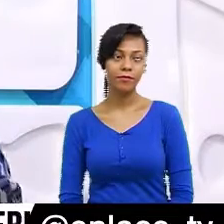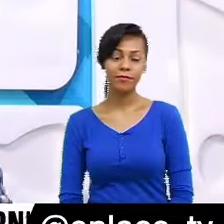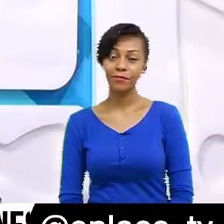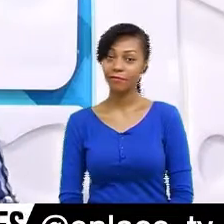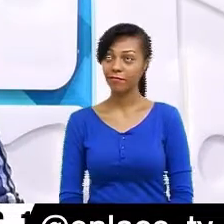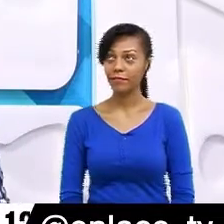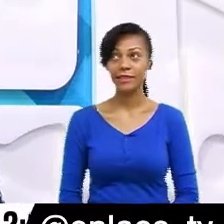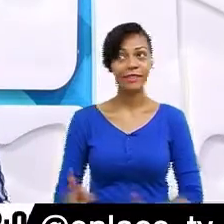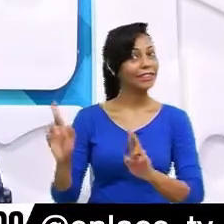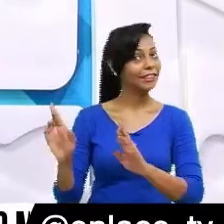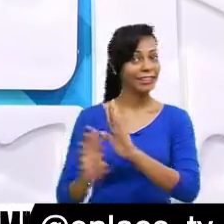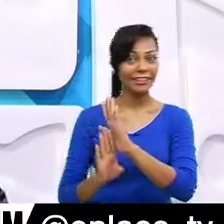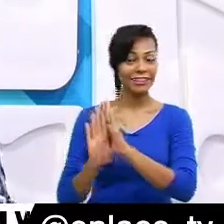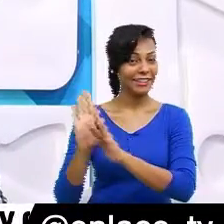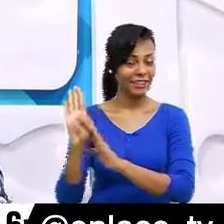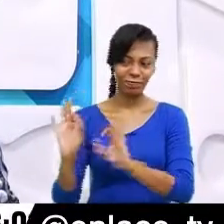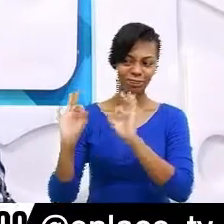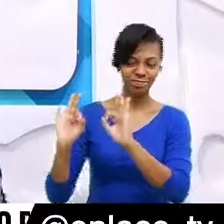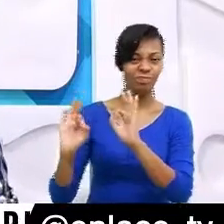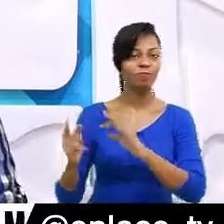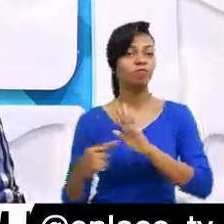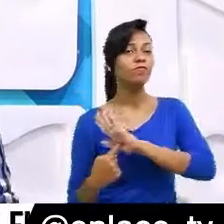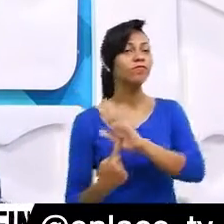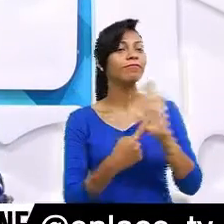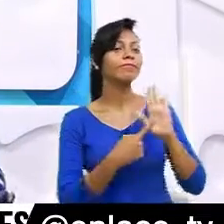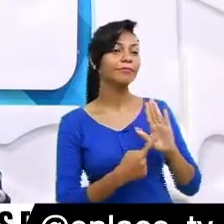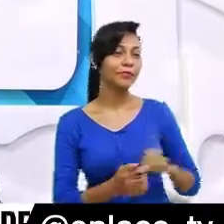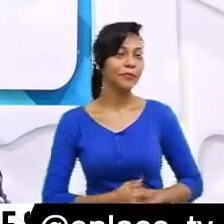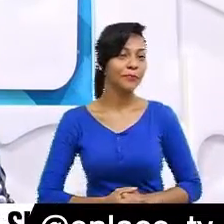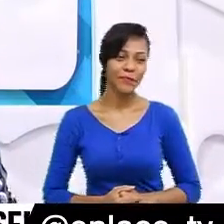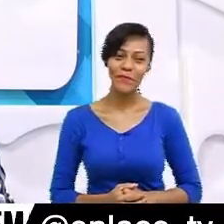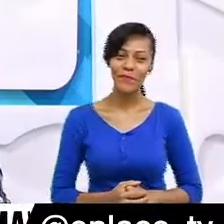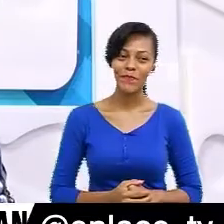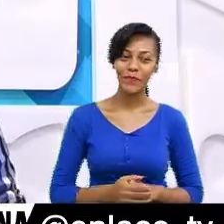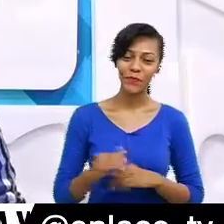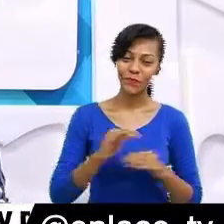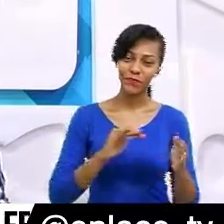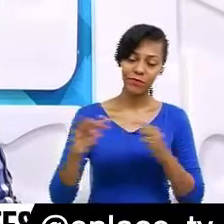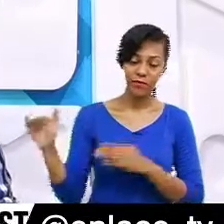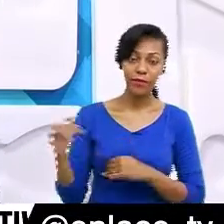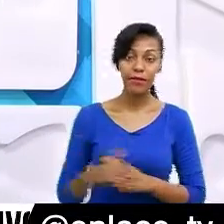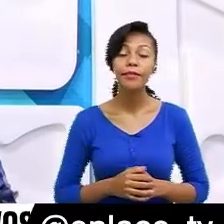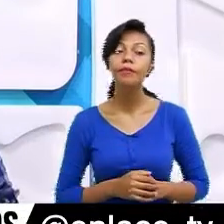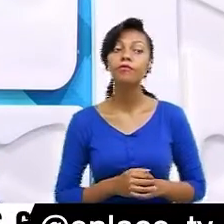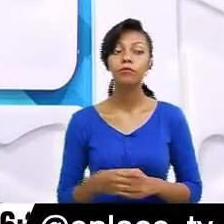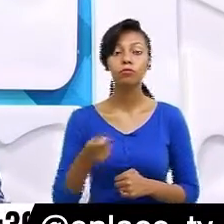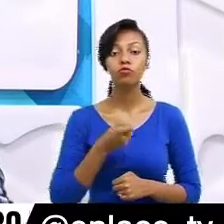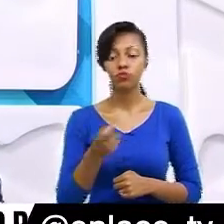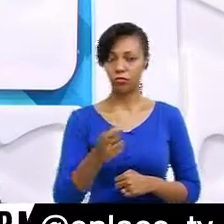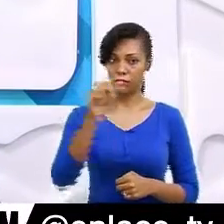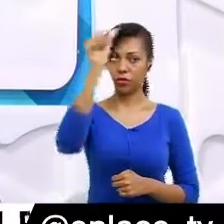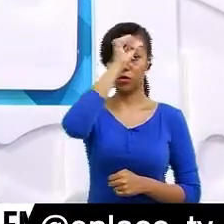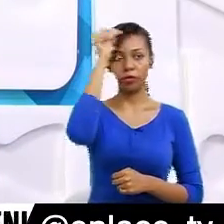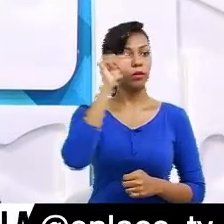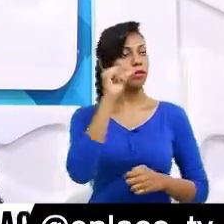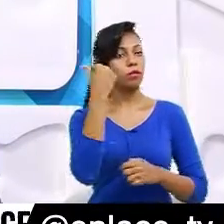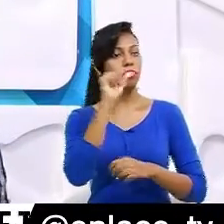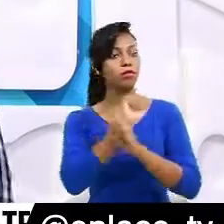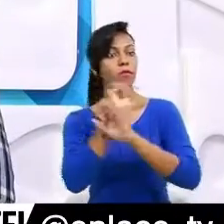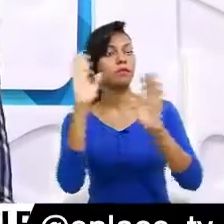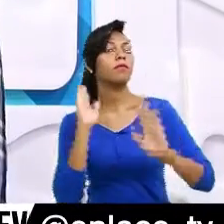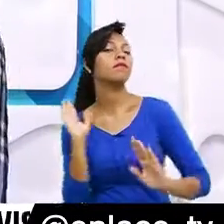Éxito a estos artistas en esta nueva presentación. En otras noticias, quiero contarles que el próximo domingo a partir de las 10 de la mañana en